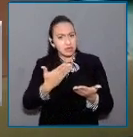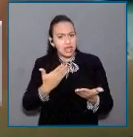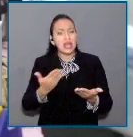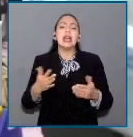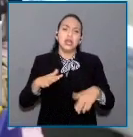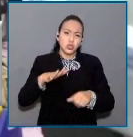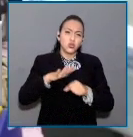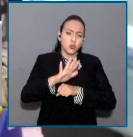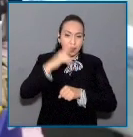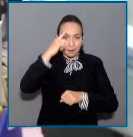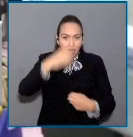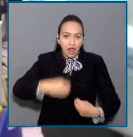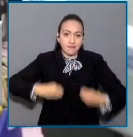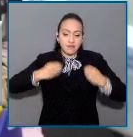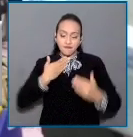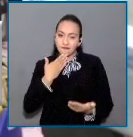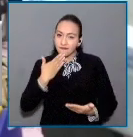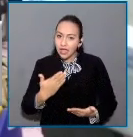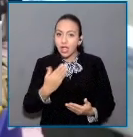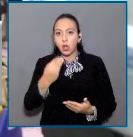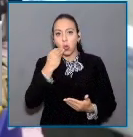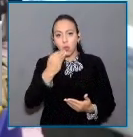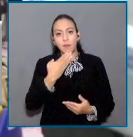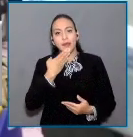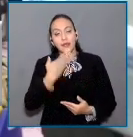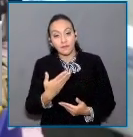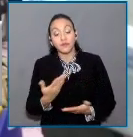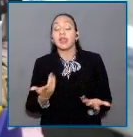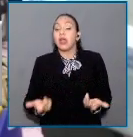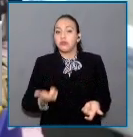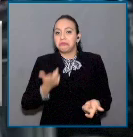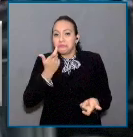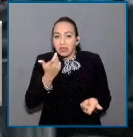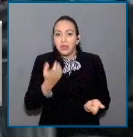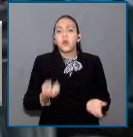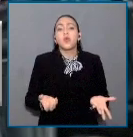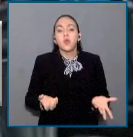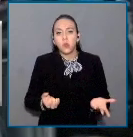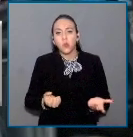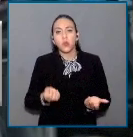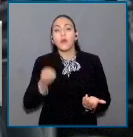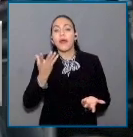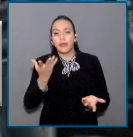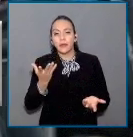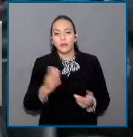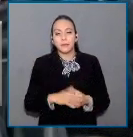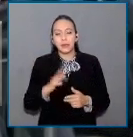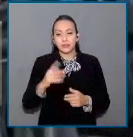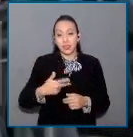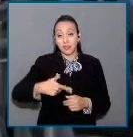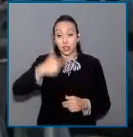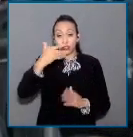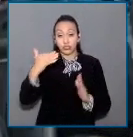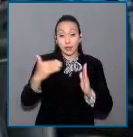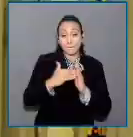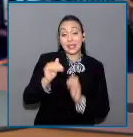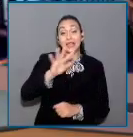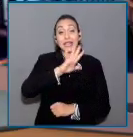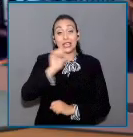humana, puntualizaron que el monto de referencia a nivel nacional sería de 12,500 pesos